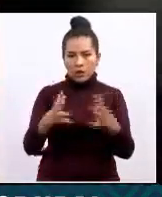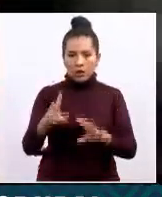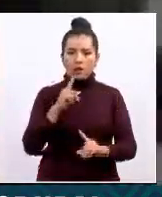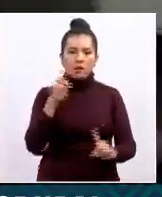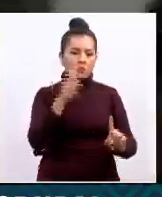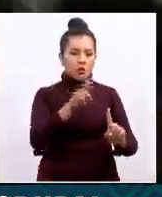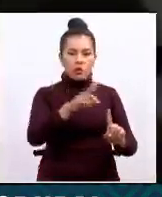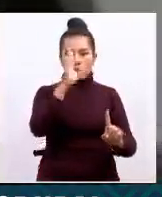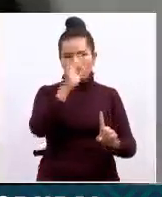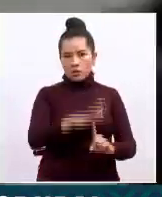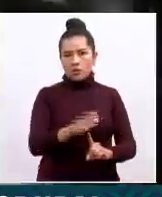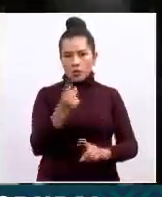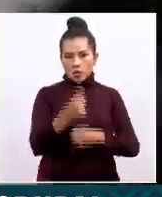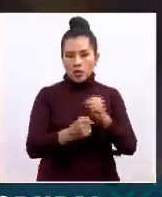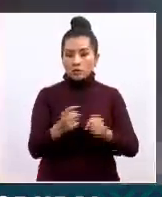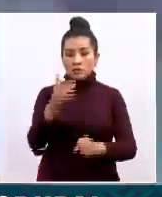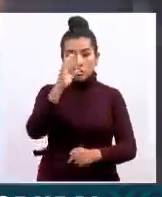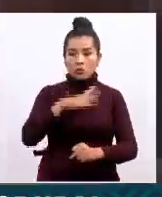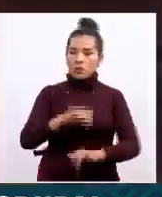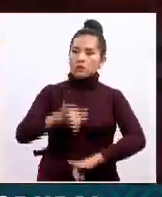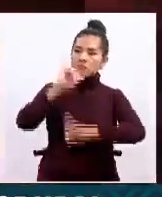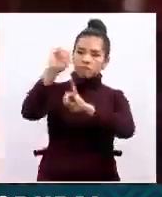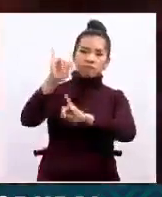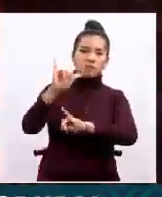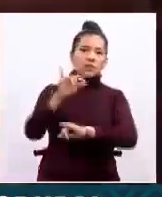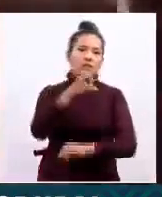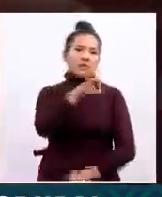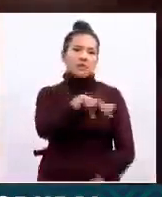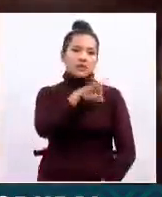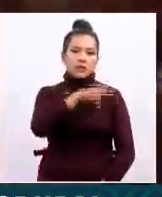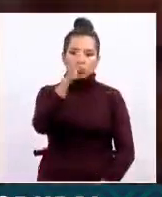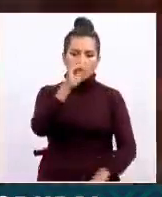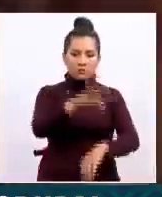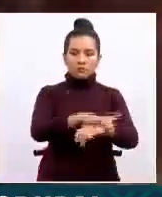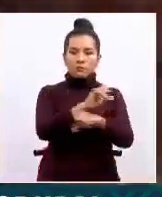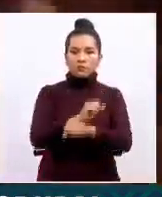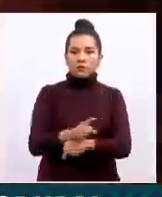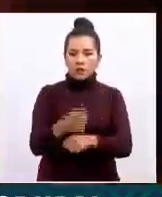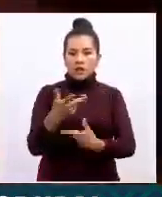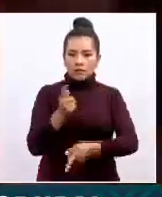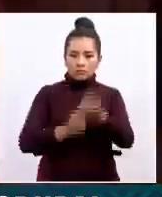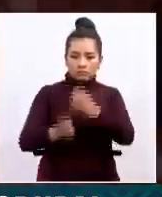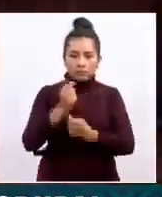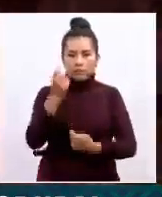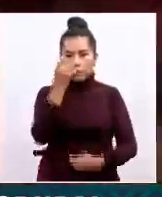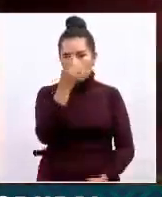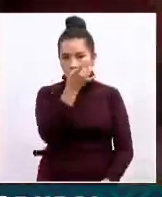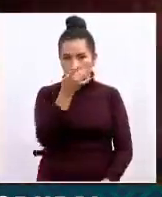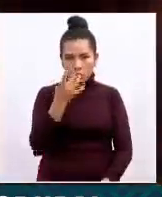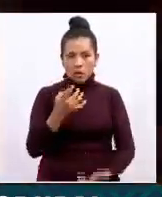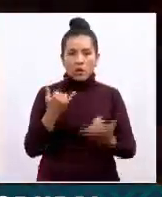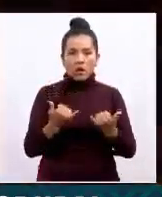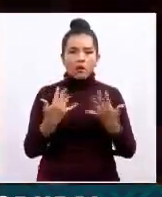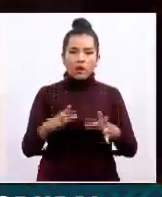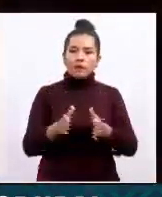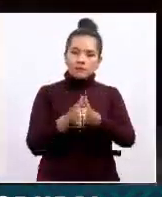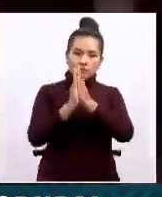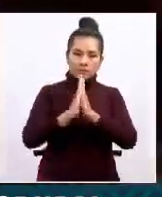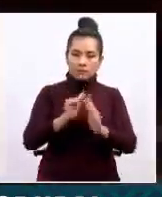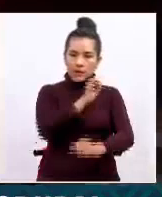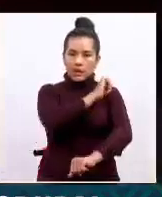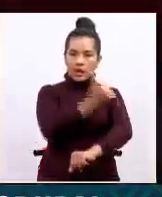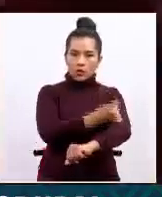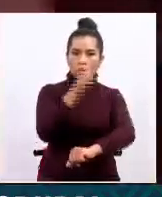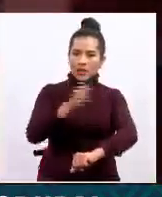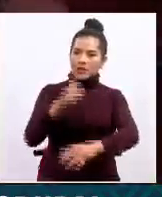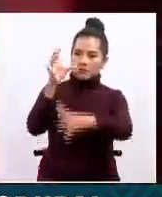pequeño. Se encuentra en Chile, donde está detenido por tráfico de sustancias controladas. Se va a requerir a las instancias correspondientes para